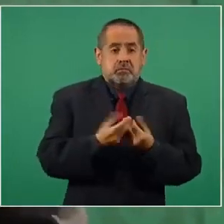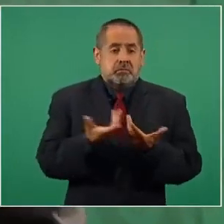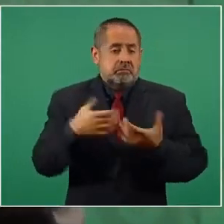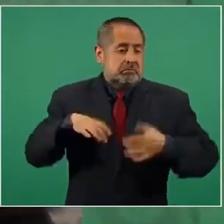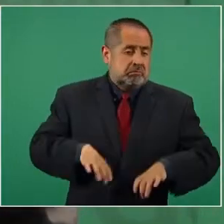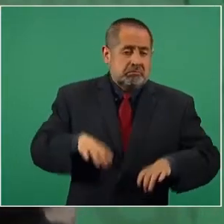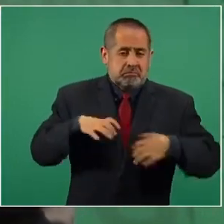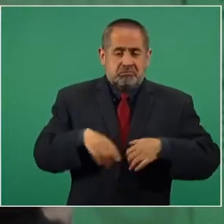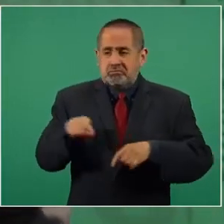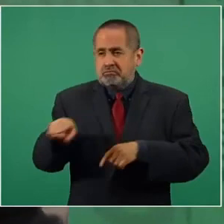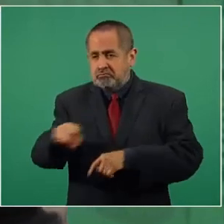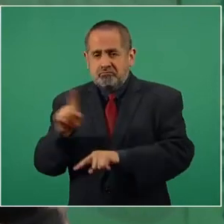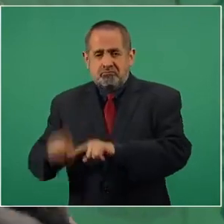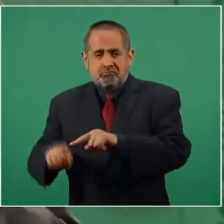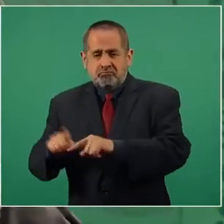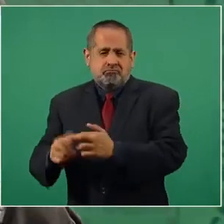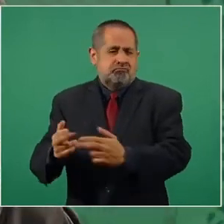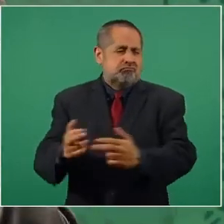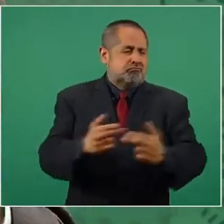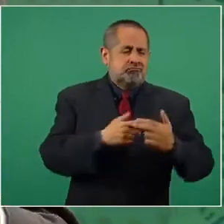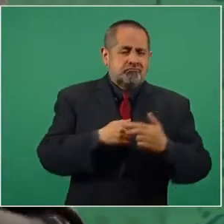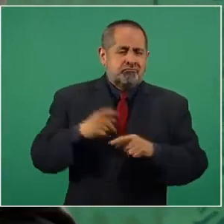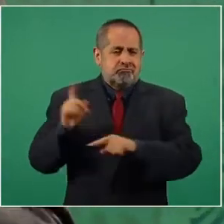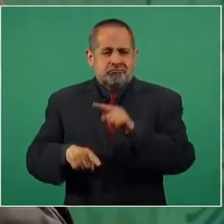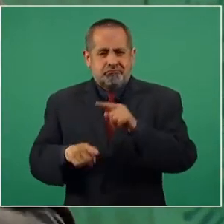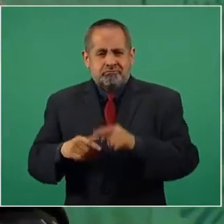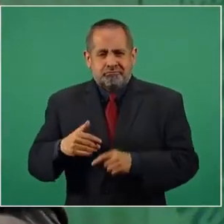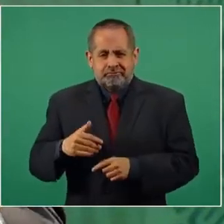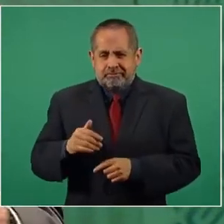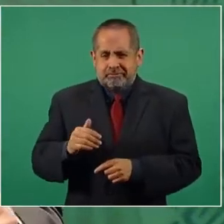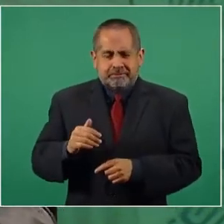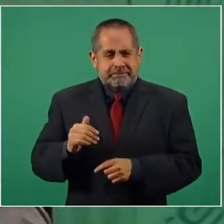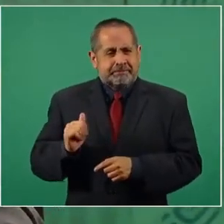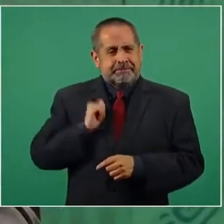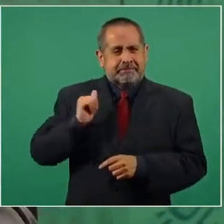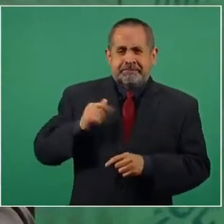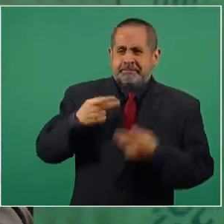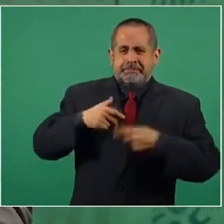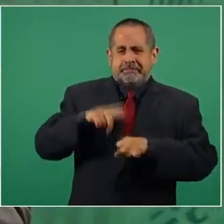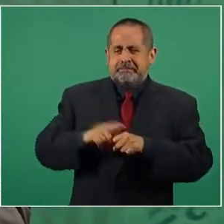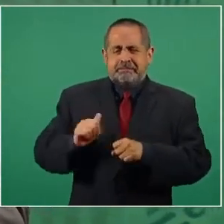lucro y del beneficio personal,